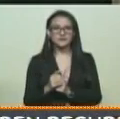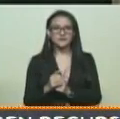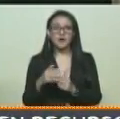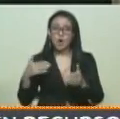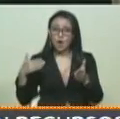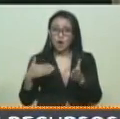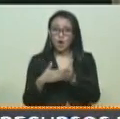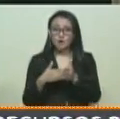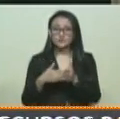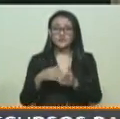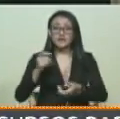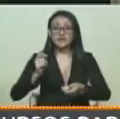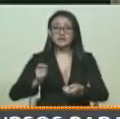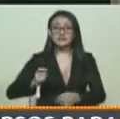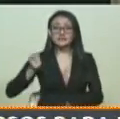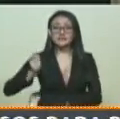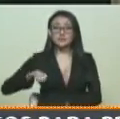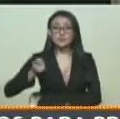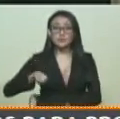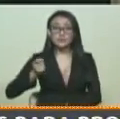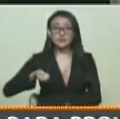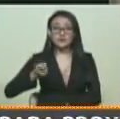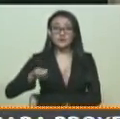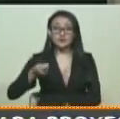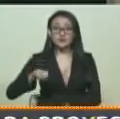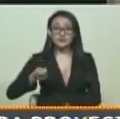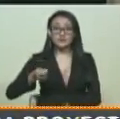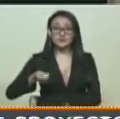el Tribunal Supremo de Justicia,